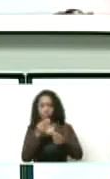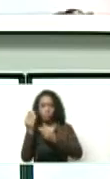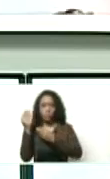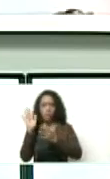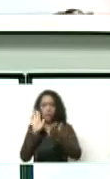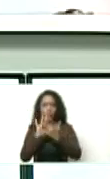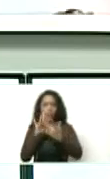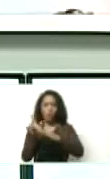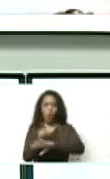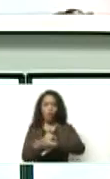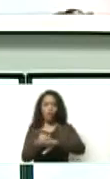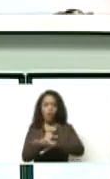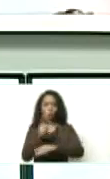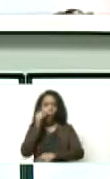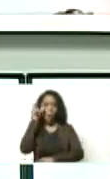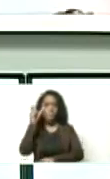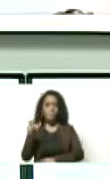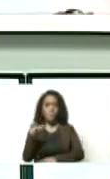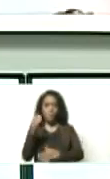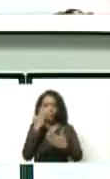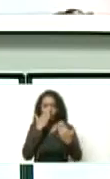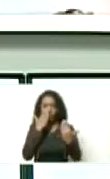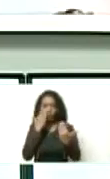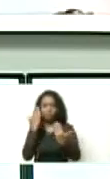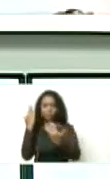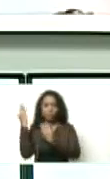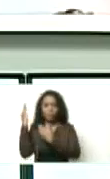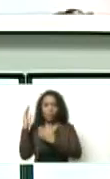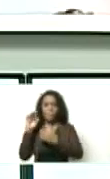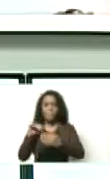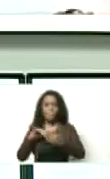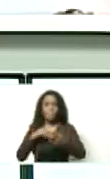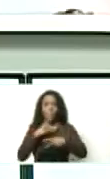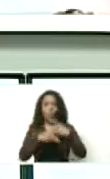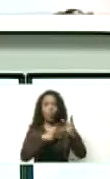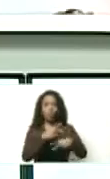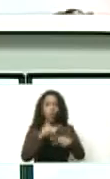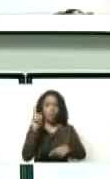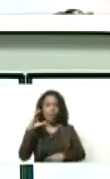gobernador Gerardo Márquez. Desde allá se produce, desde Carache